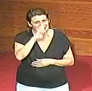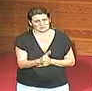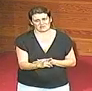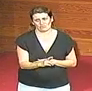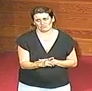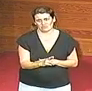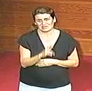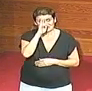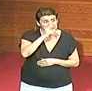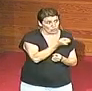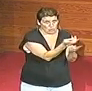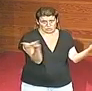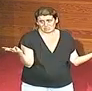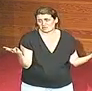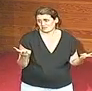la audiencia.